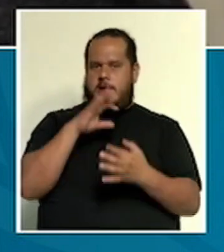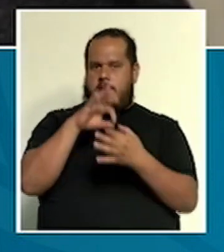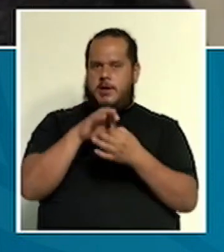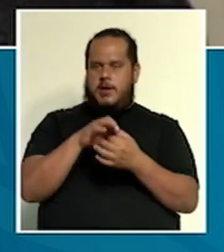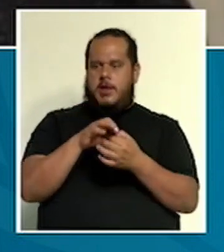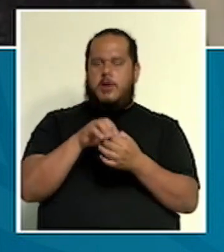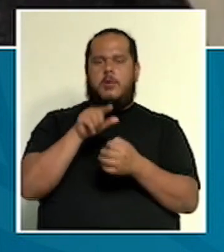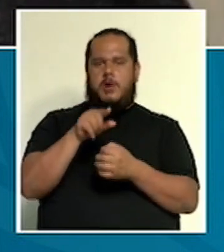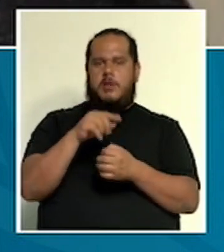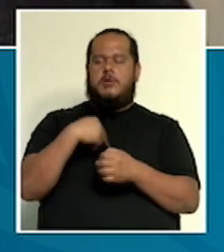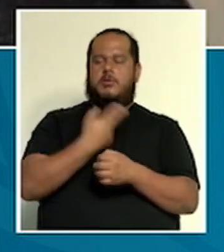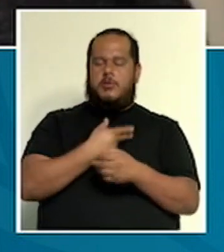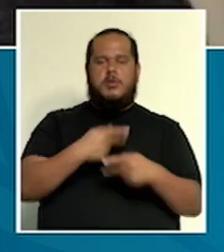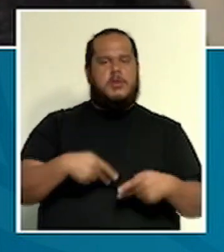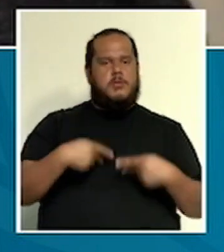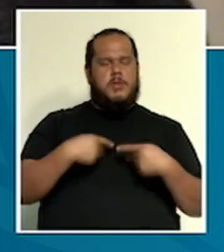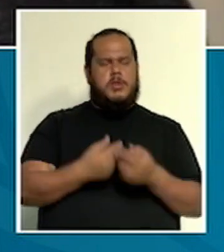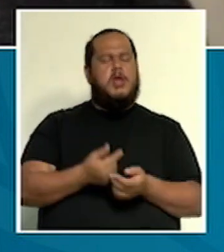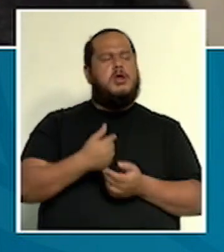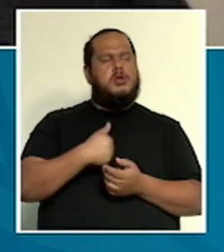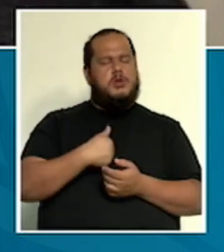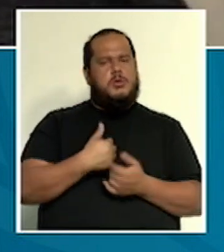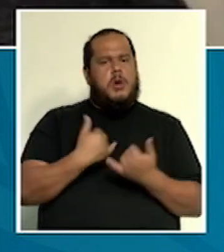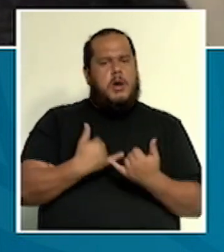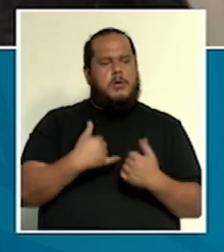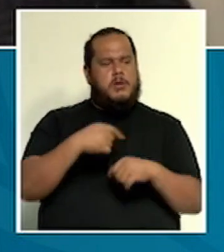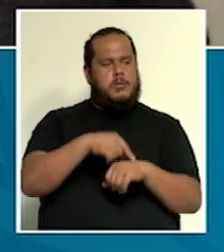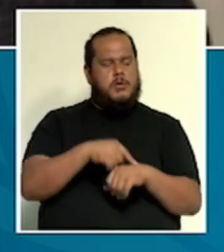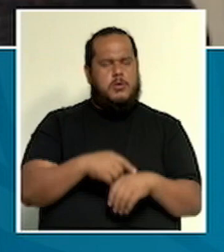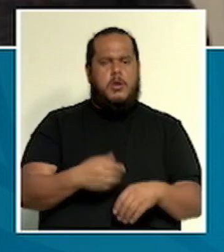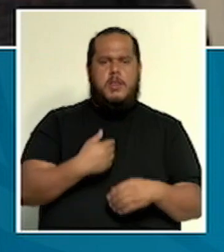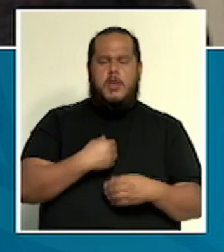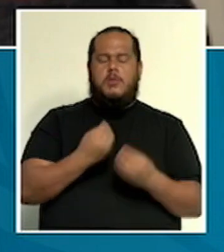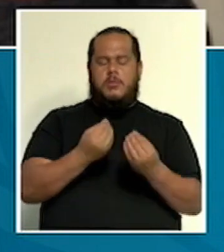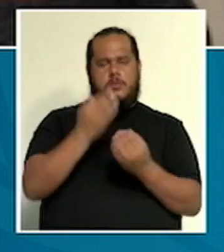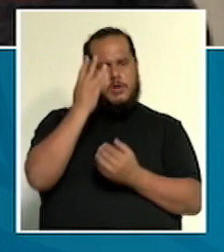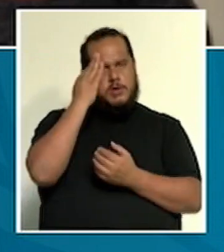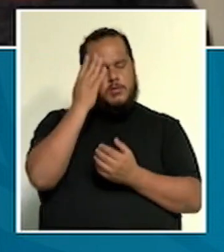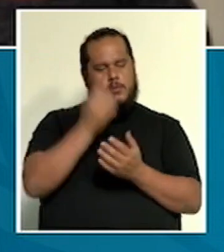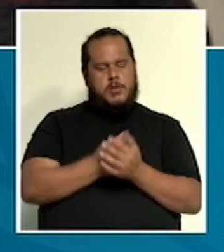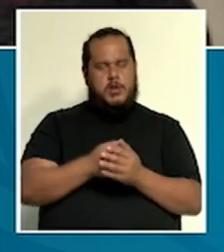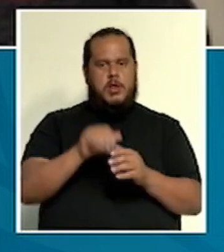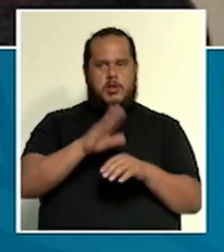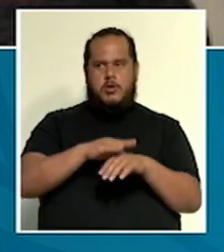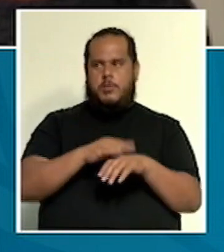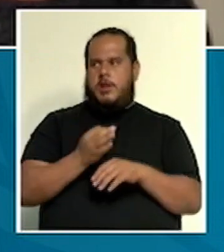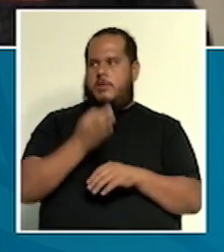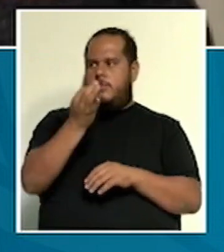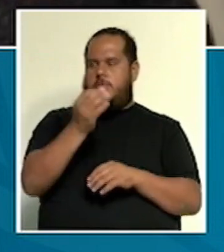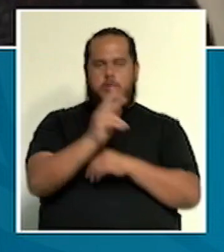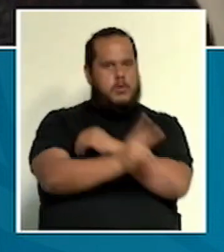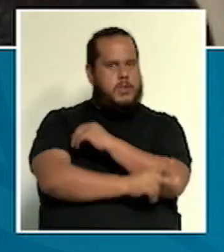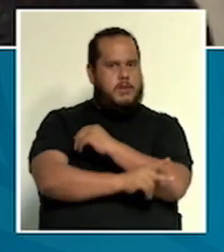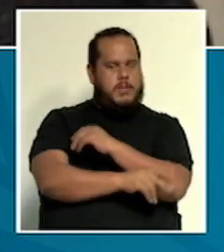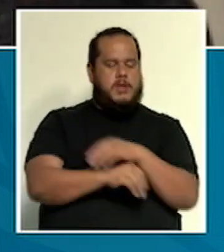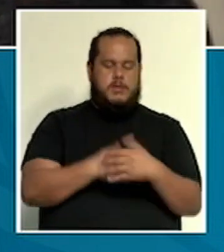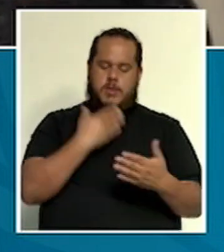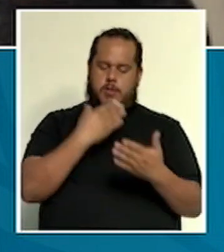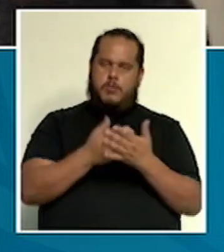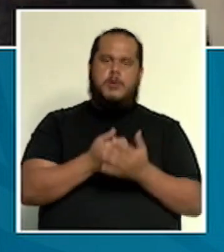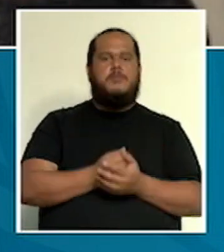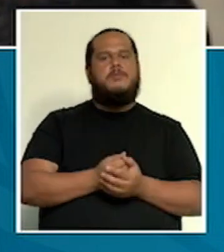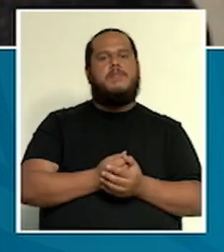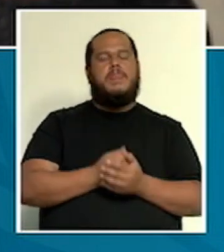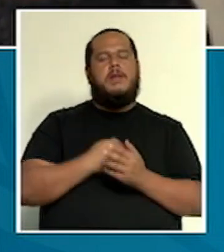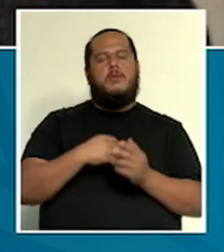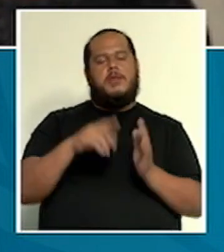que estamos viviendo. Yo estoy en este momento con muchas preocupaciones sobre el futuro del país. Y bueno, voy